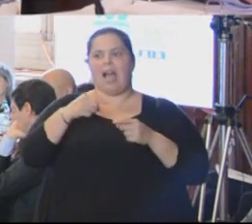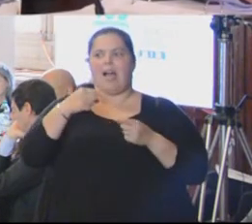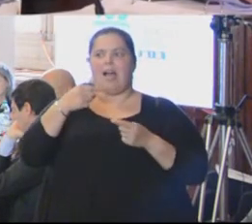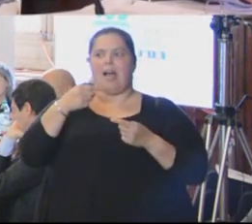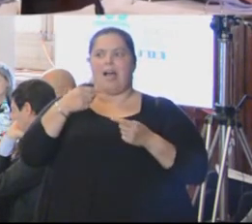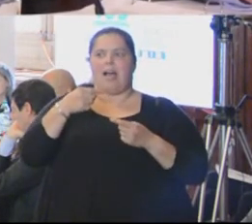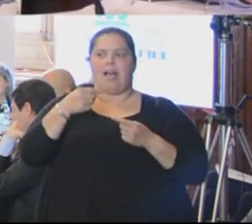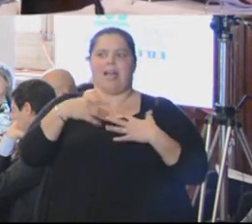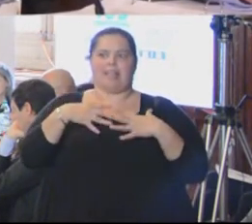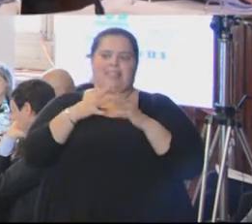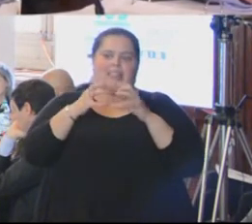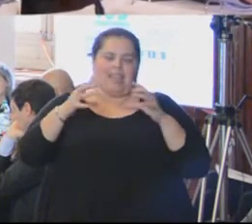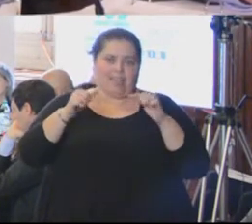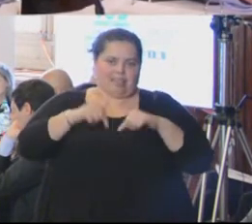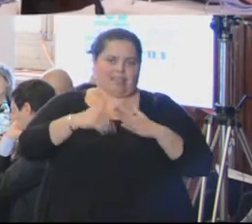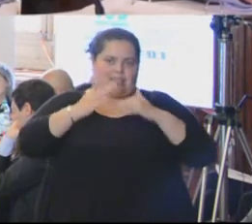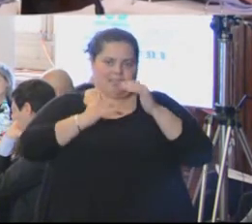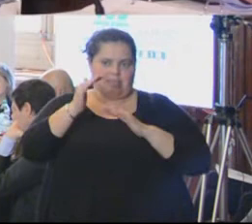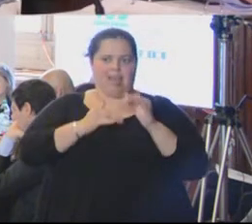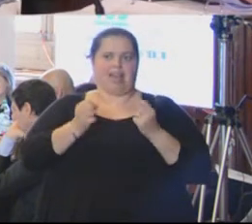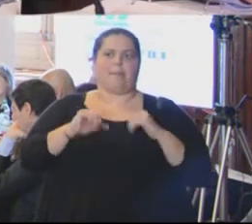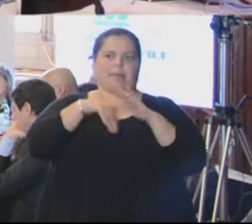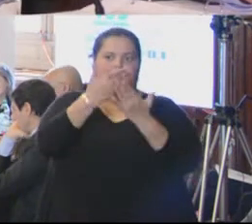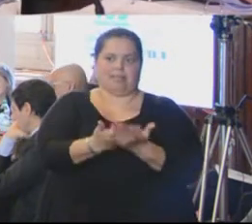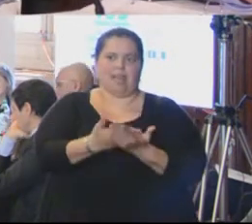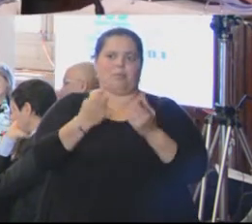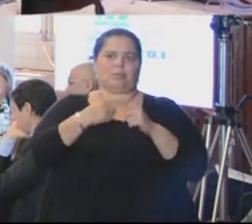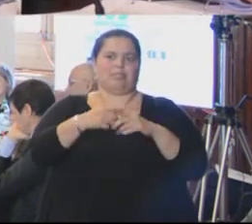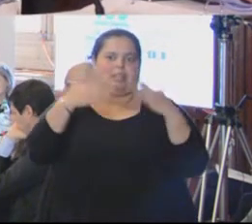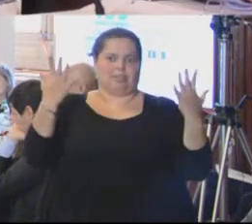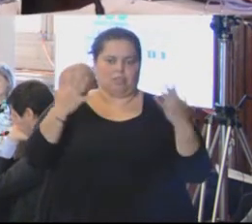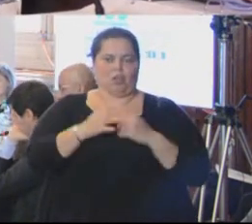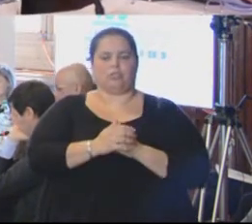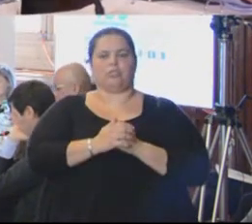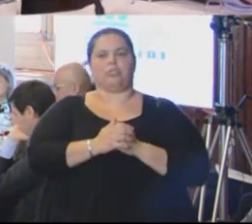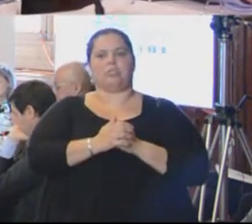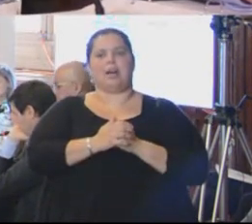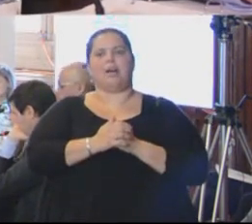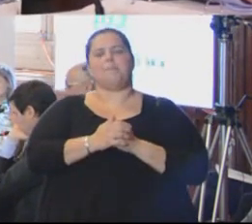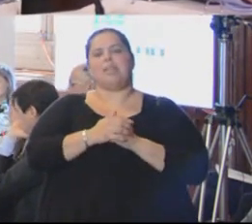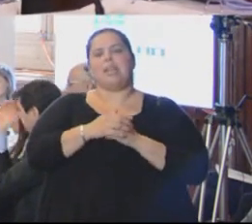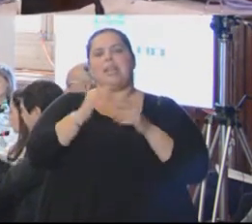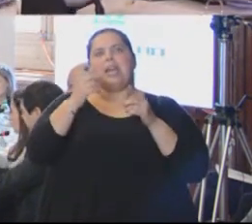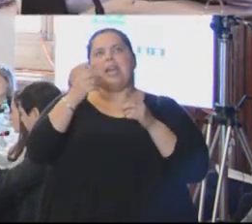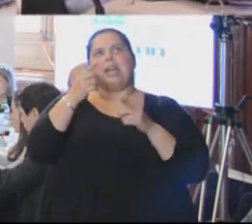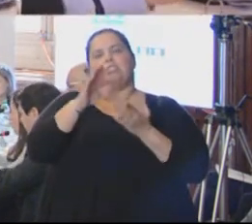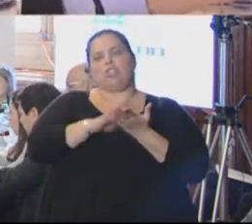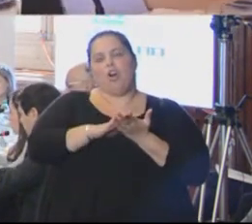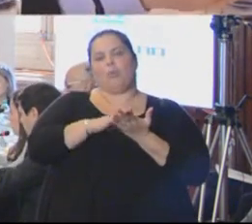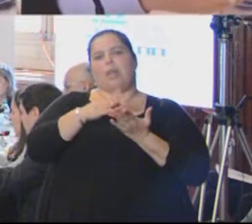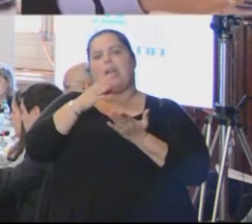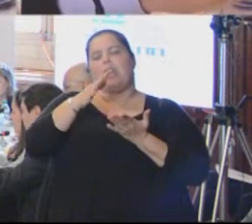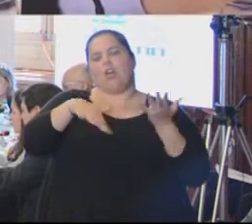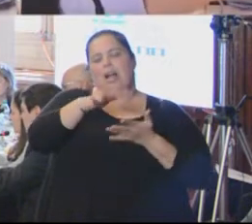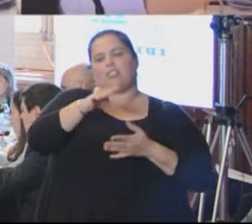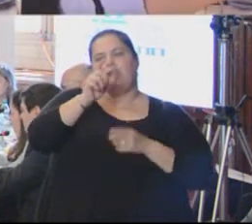aquí presentada ha sido exitosa y ha obtenido resultados sin precedentes. Respecto de los casos de defensores de derechos humanos verificados,